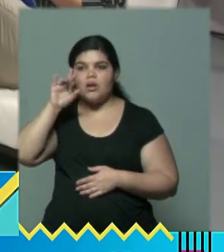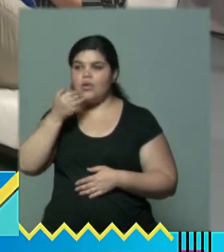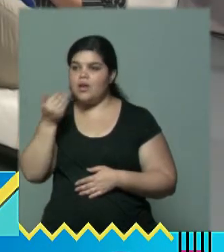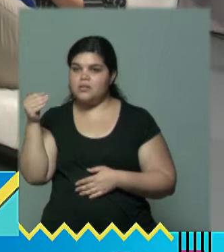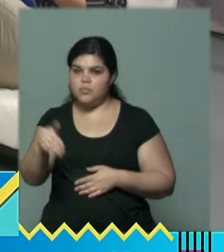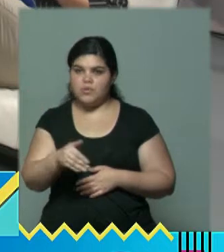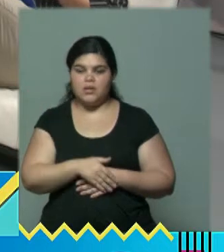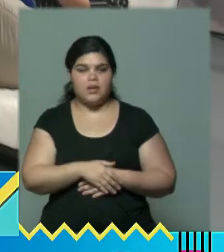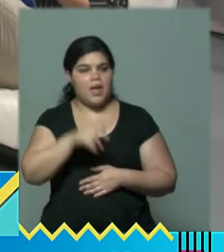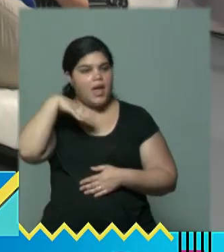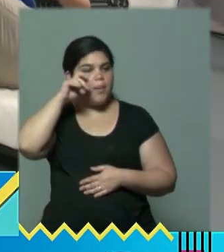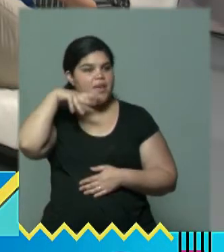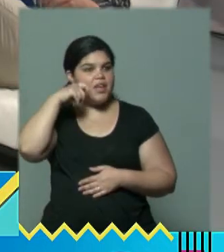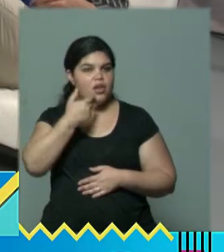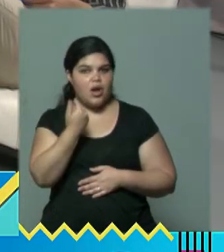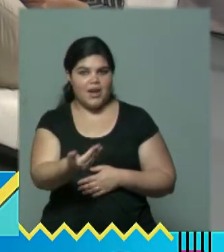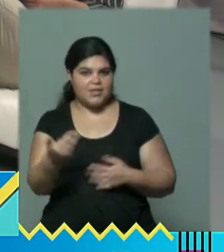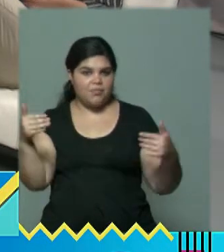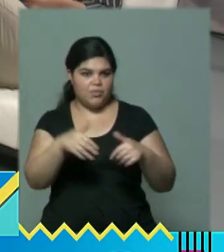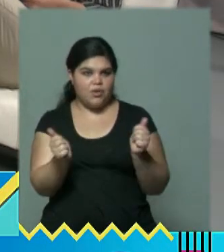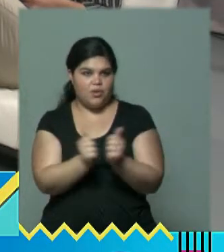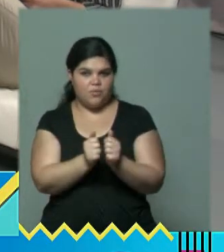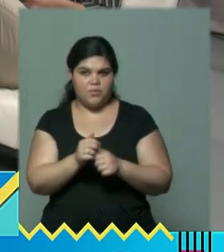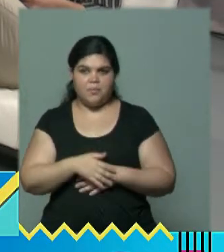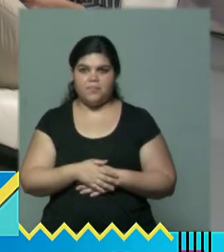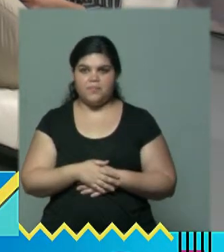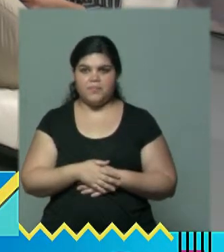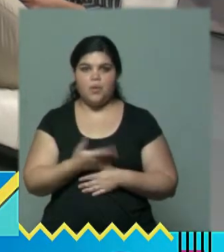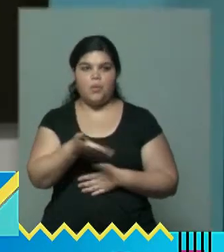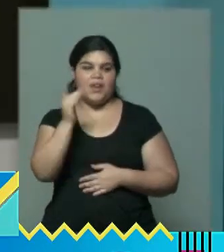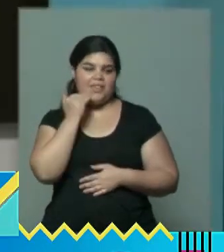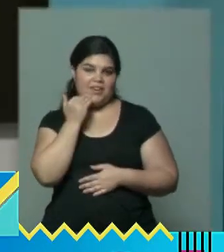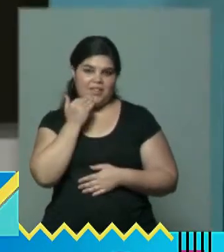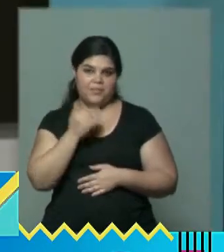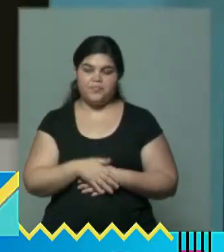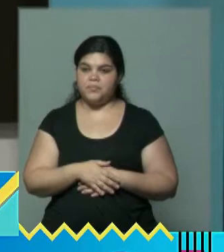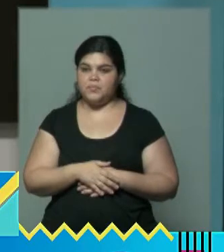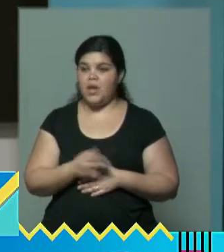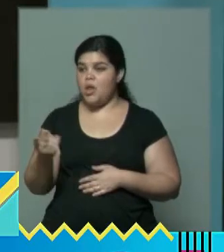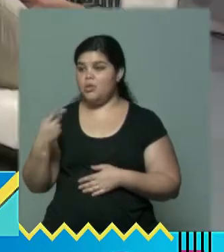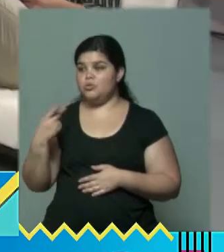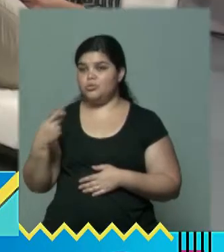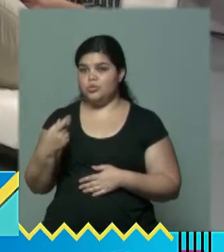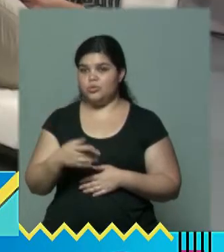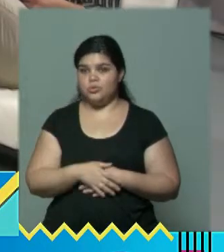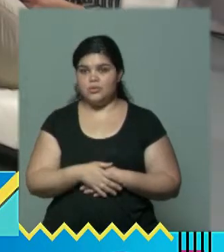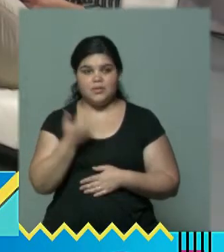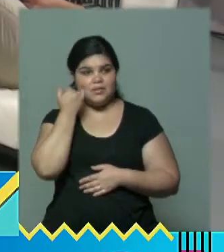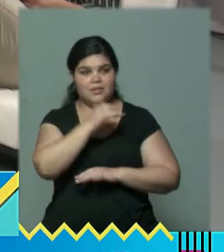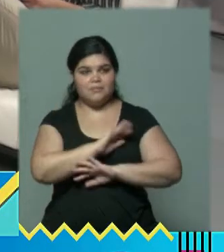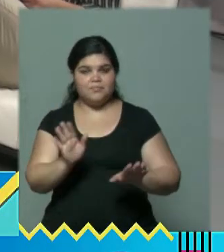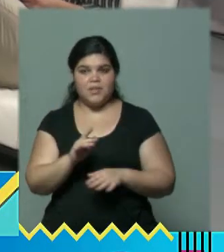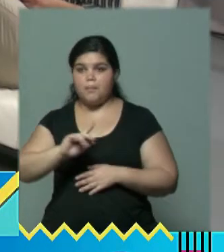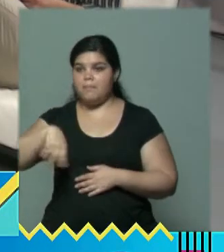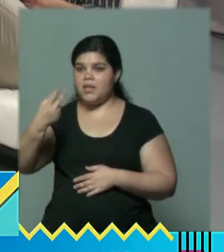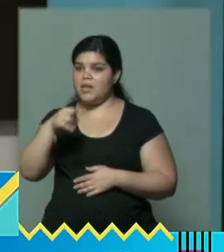Parecidos. Ustedes. Gracias, Emilio, por compartir este rato con nosotros. Hasta luego, que tengan muy buenas tardes. Bueno, Marcelo, nosotros ya Para cerrar la semana. nos reencontramos mañana